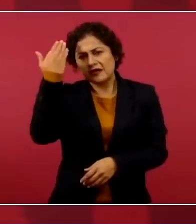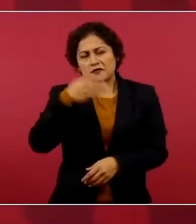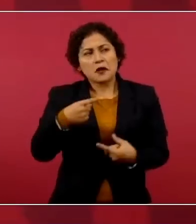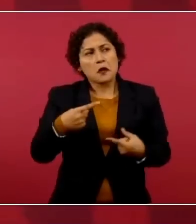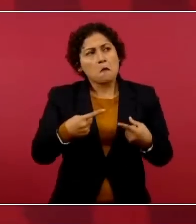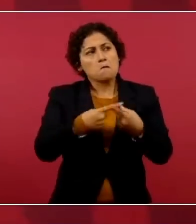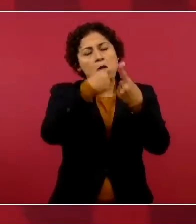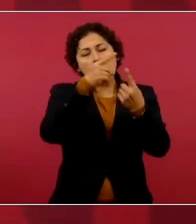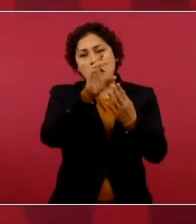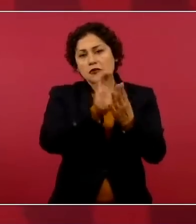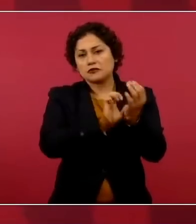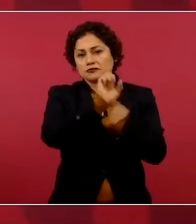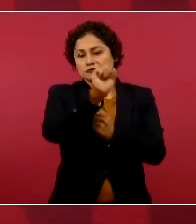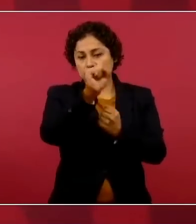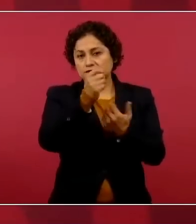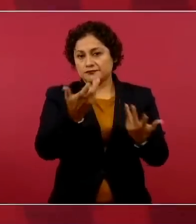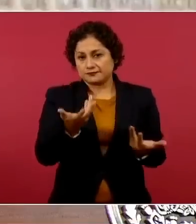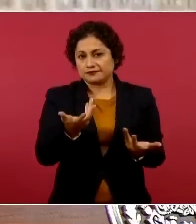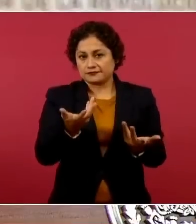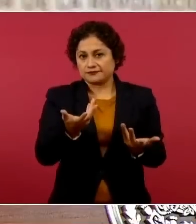se especificaba todo.